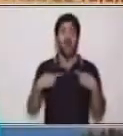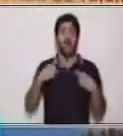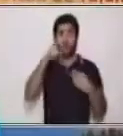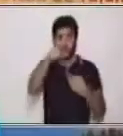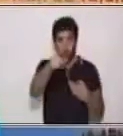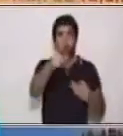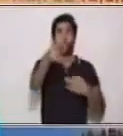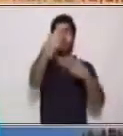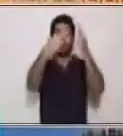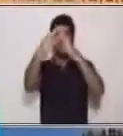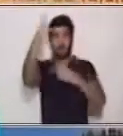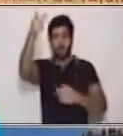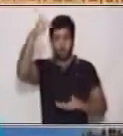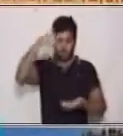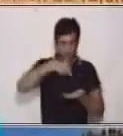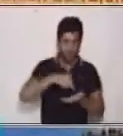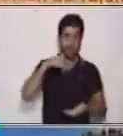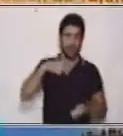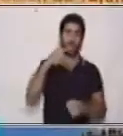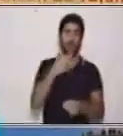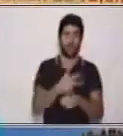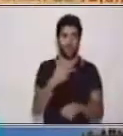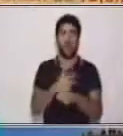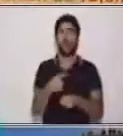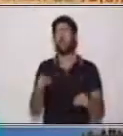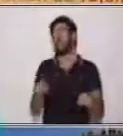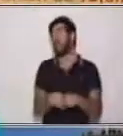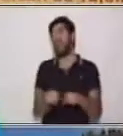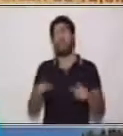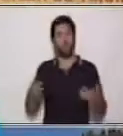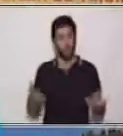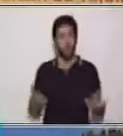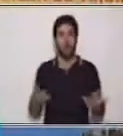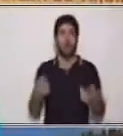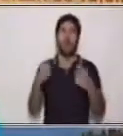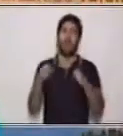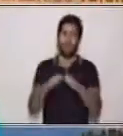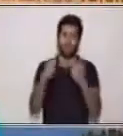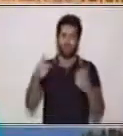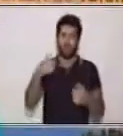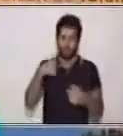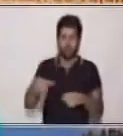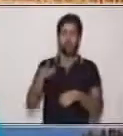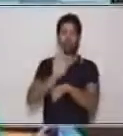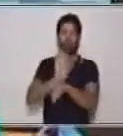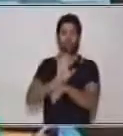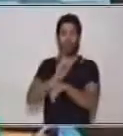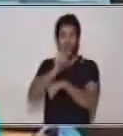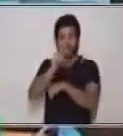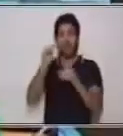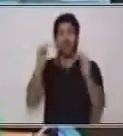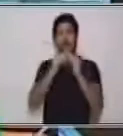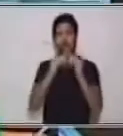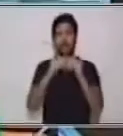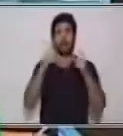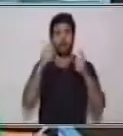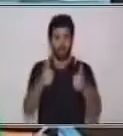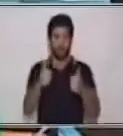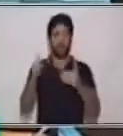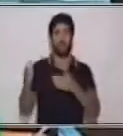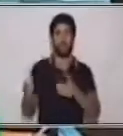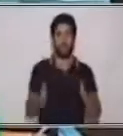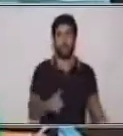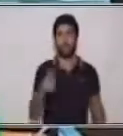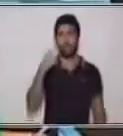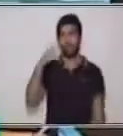también en venir a visitarnos. Pero el programa está llegando por medio de la televisión a tu casa. Ahora bien,